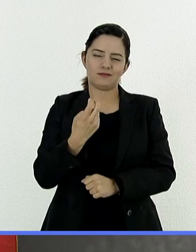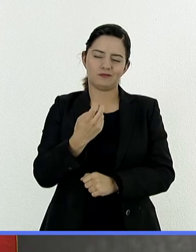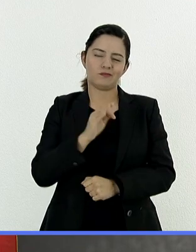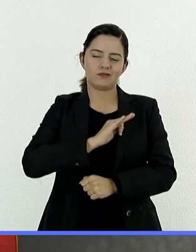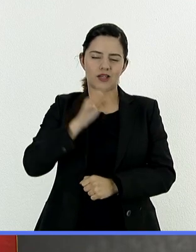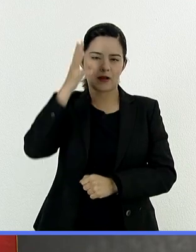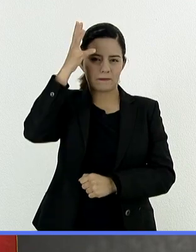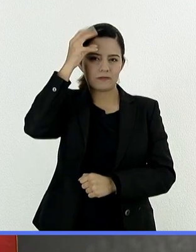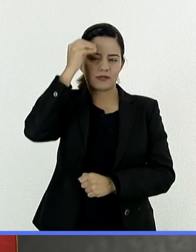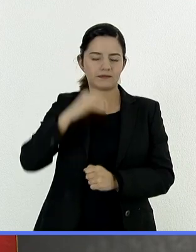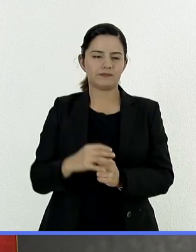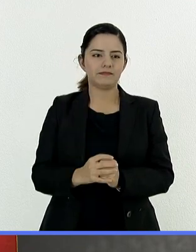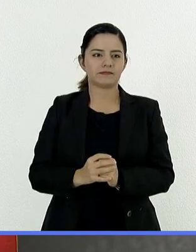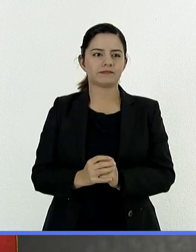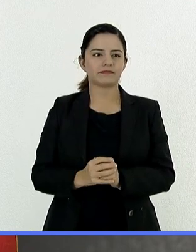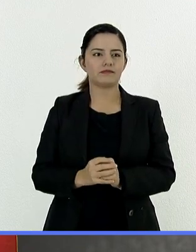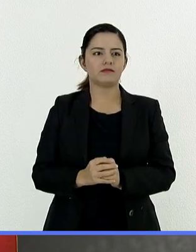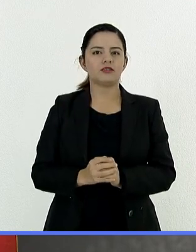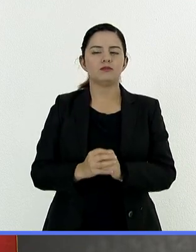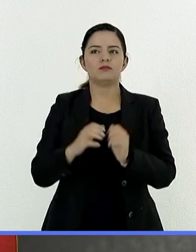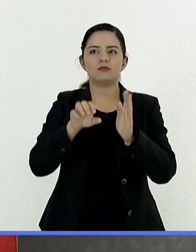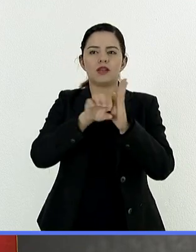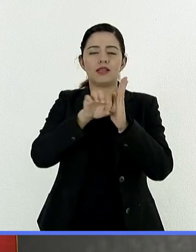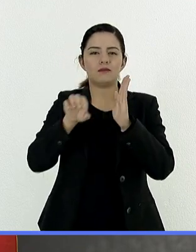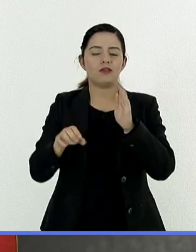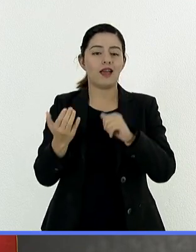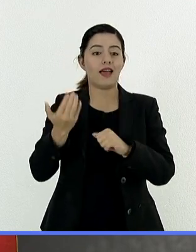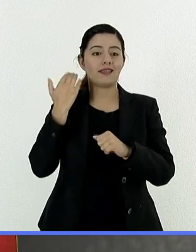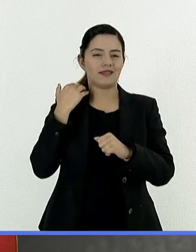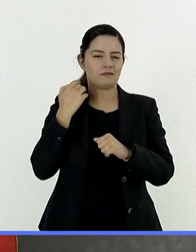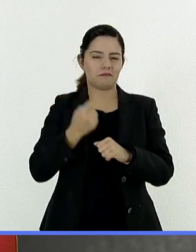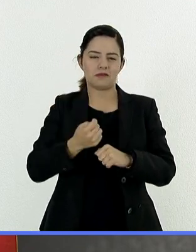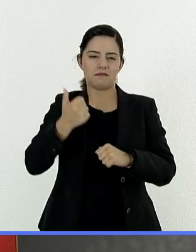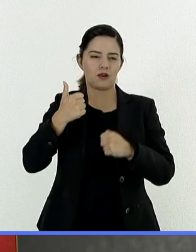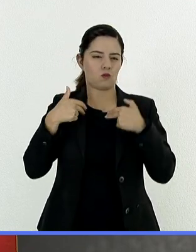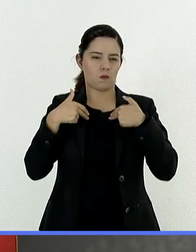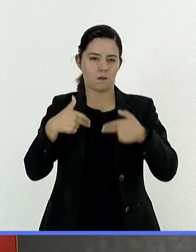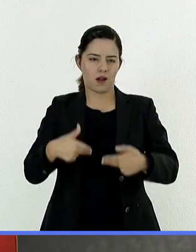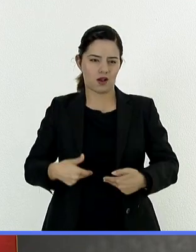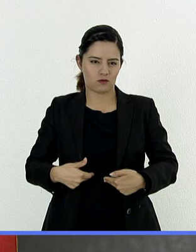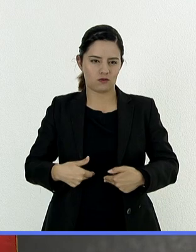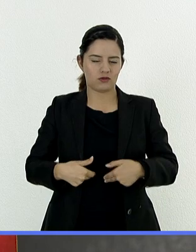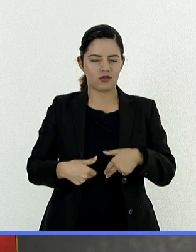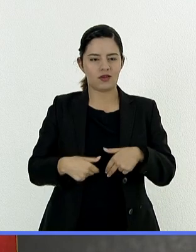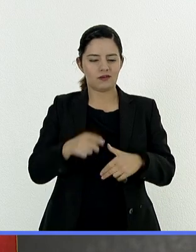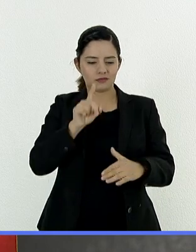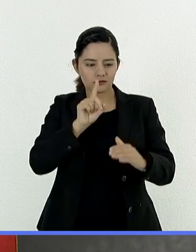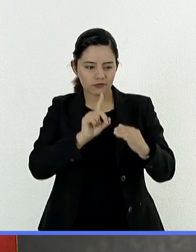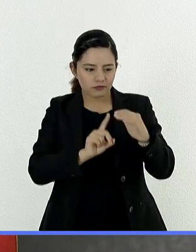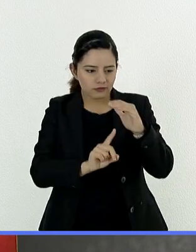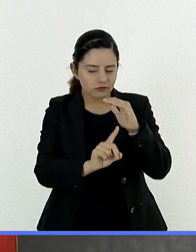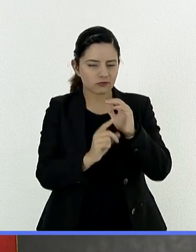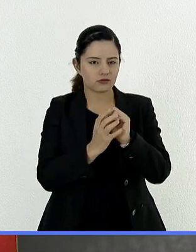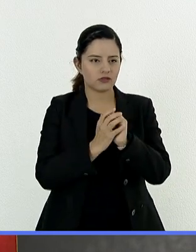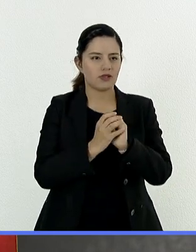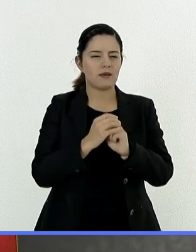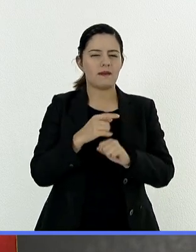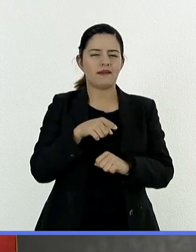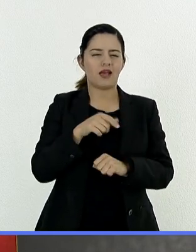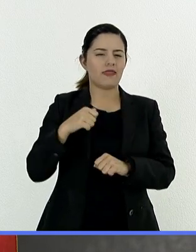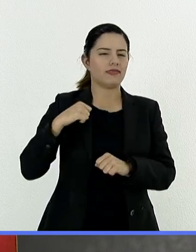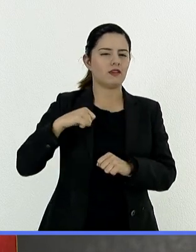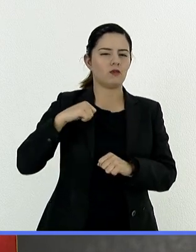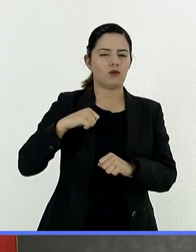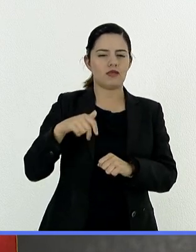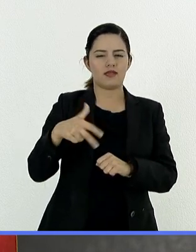esto cómo los primeros humanos interactuaron con las Cuevas en los más antiguos que tenemos en la Península tienen